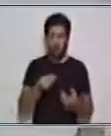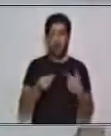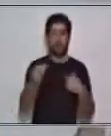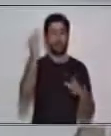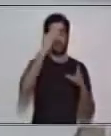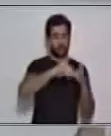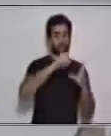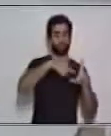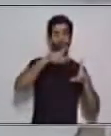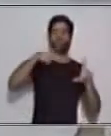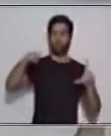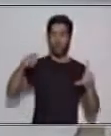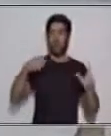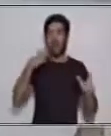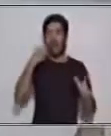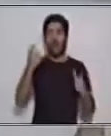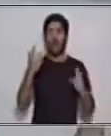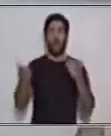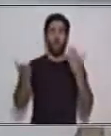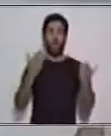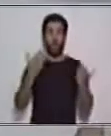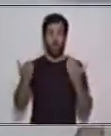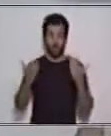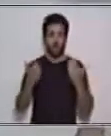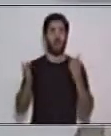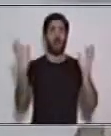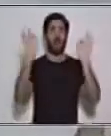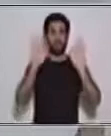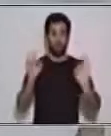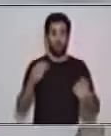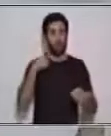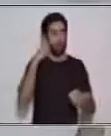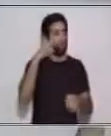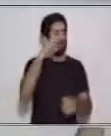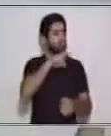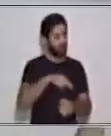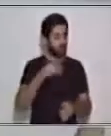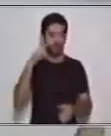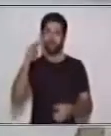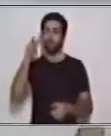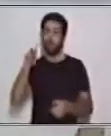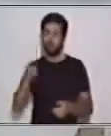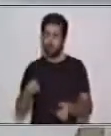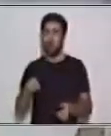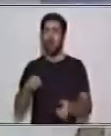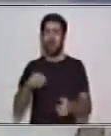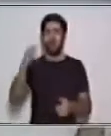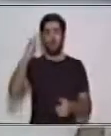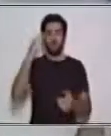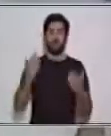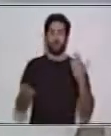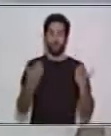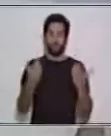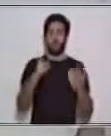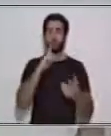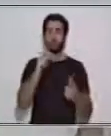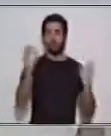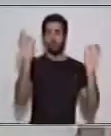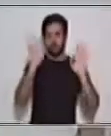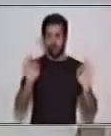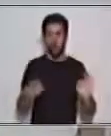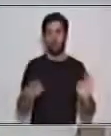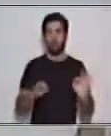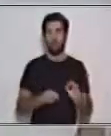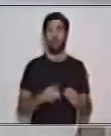¿verdad? De forma gráfica y que yo pueda observar y comparar esos datos.